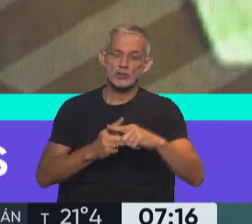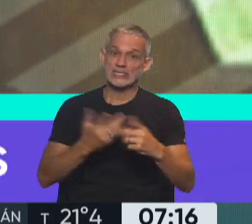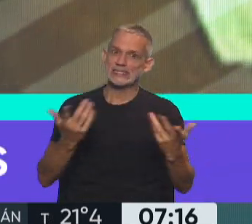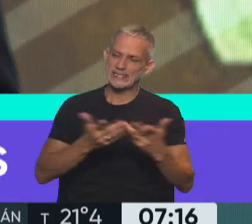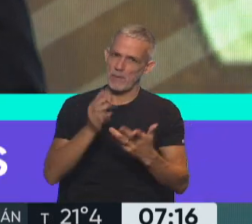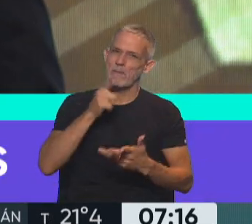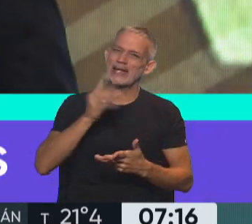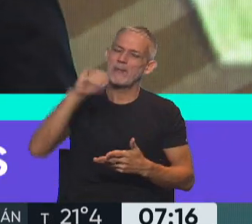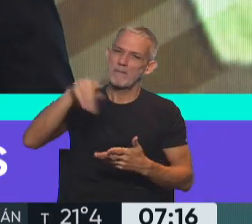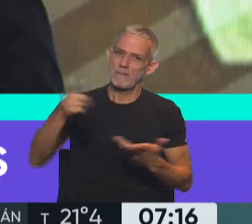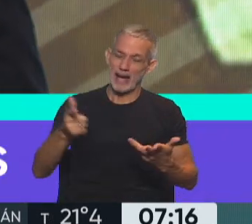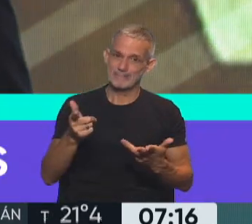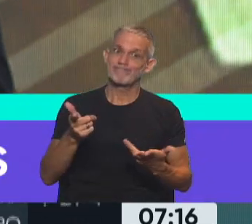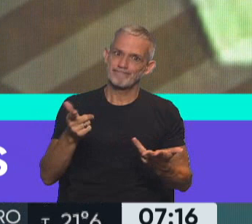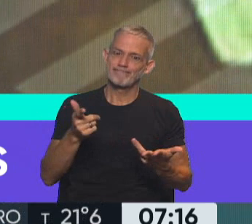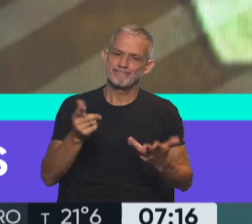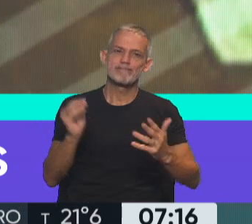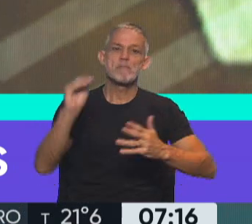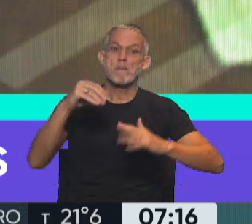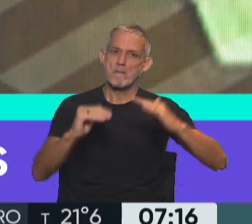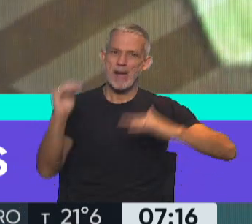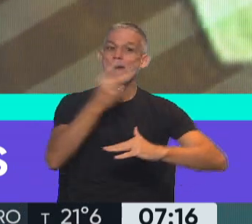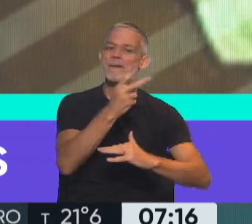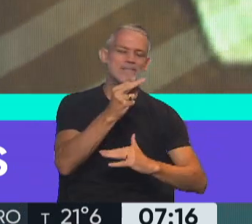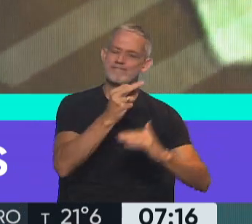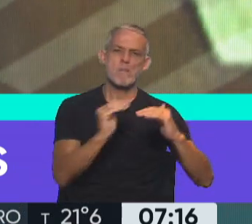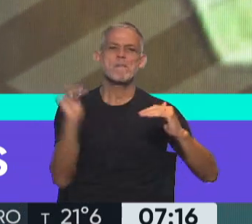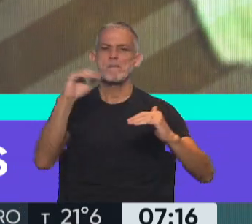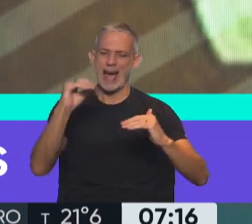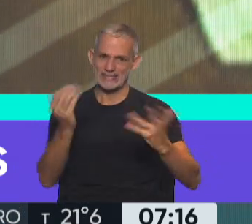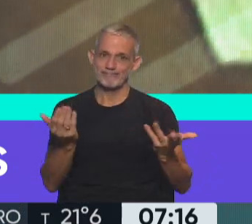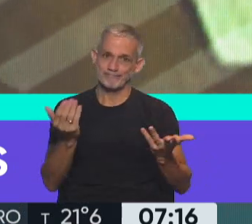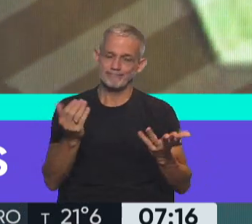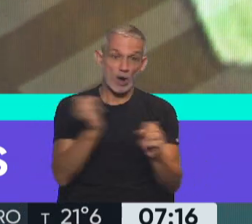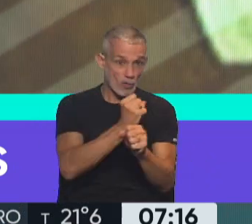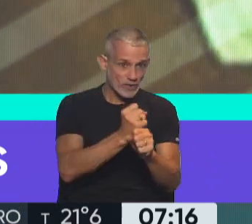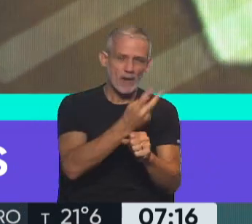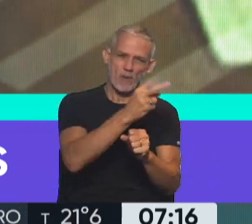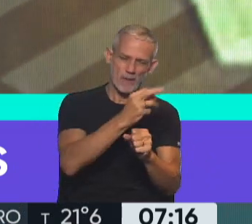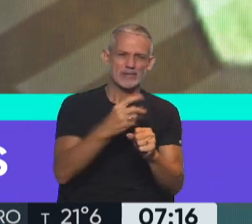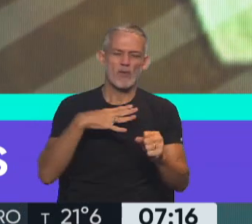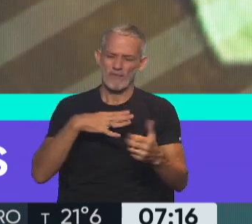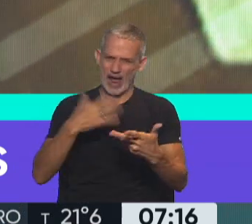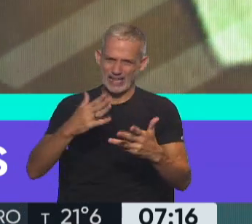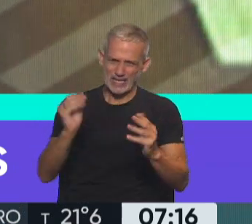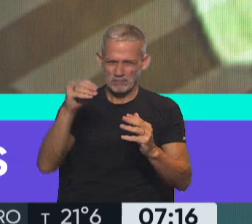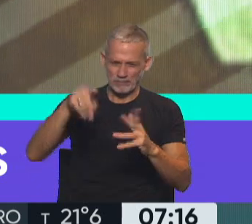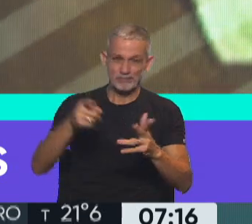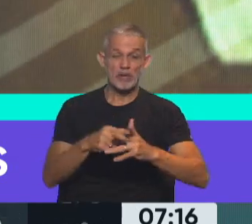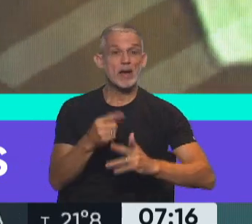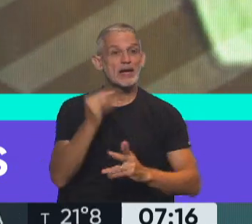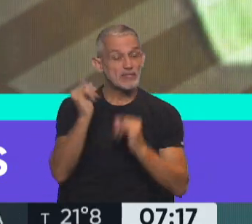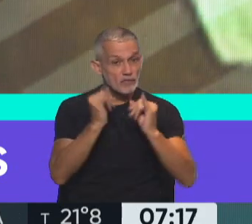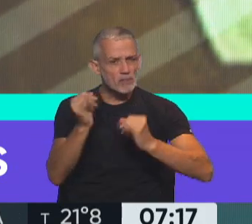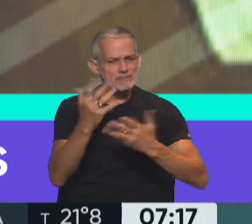buenas. Se habla de una cantidad incluso superior a los 20 muertos actuales confirmados. Hay con todo un dato que